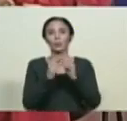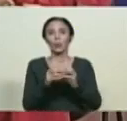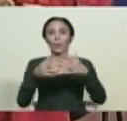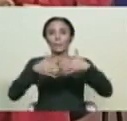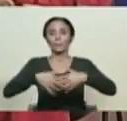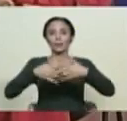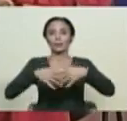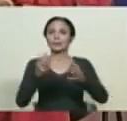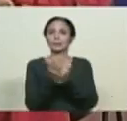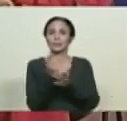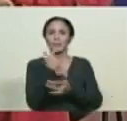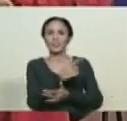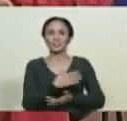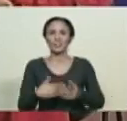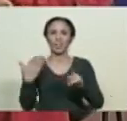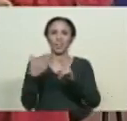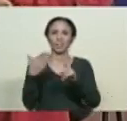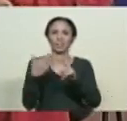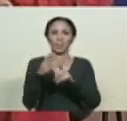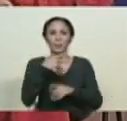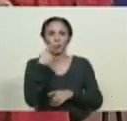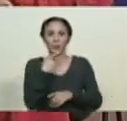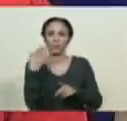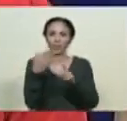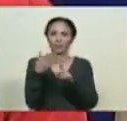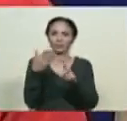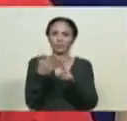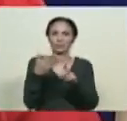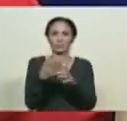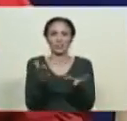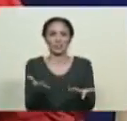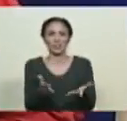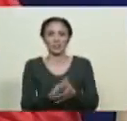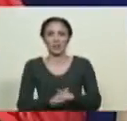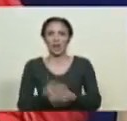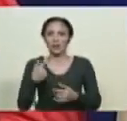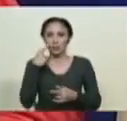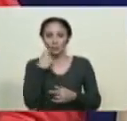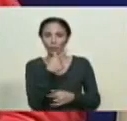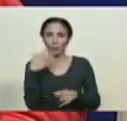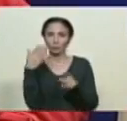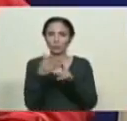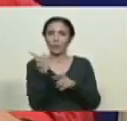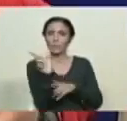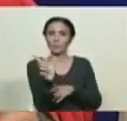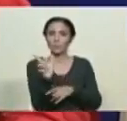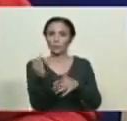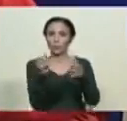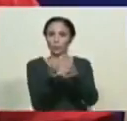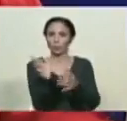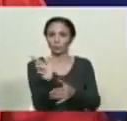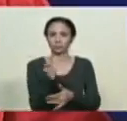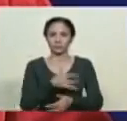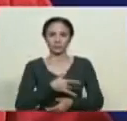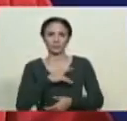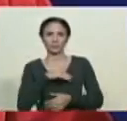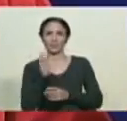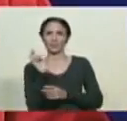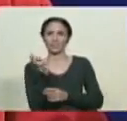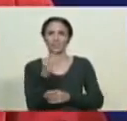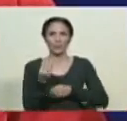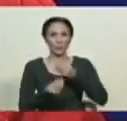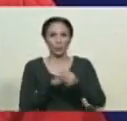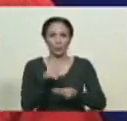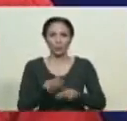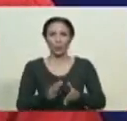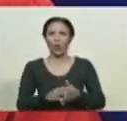nos han acusado de una cosa absurda en política. Yo he visto acusaciones contra el PSUV de cosas absurdas, como que es